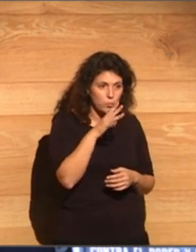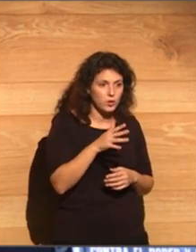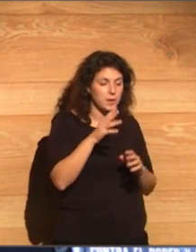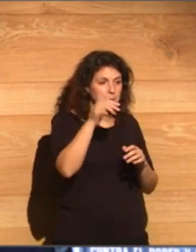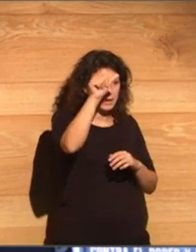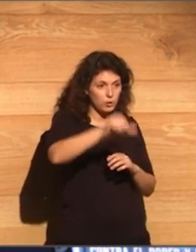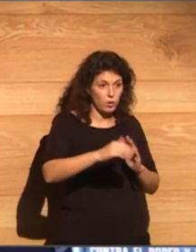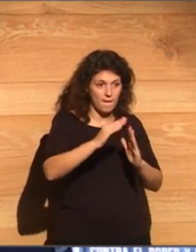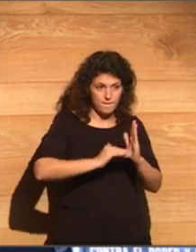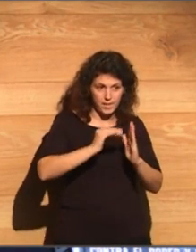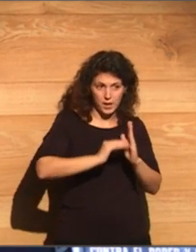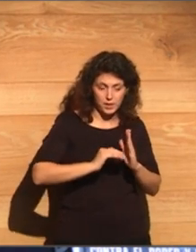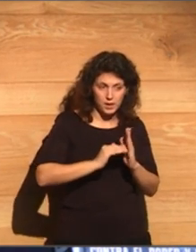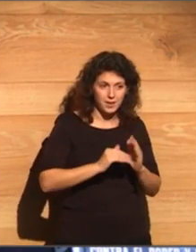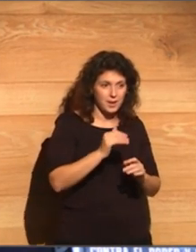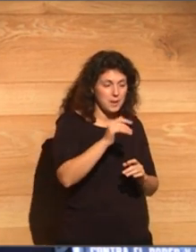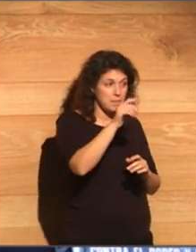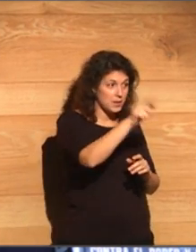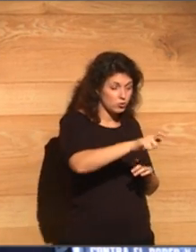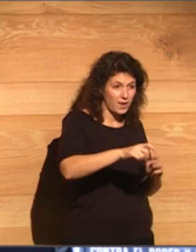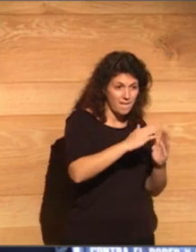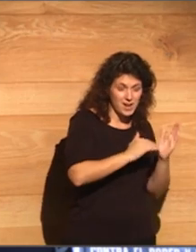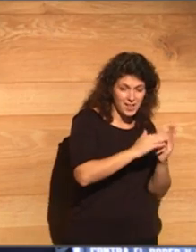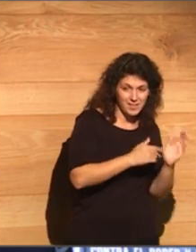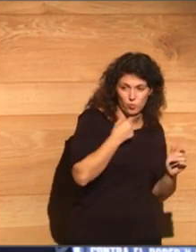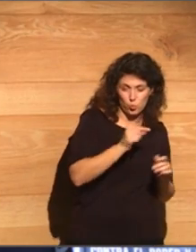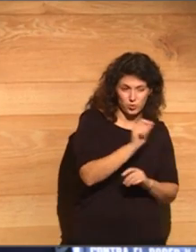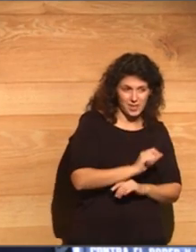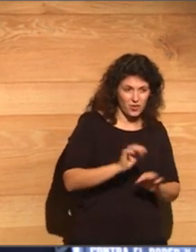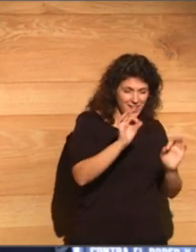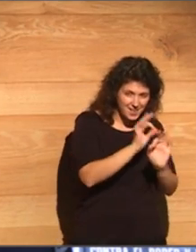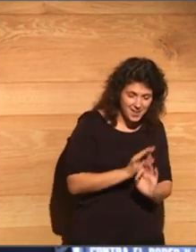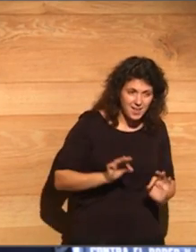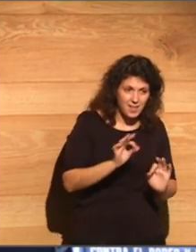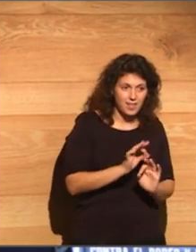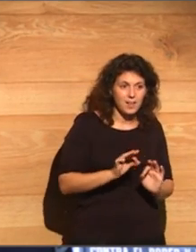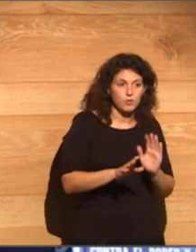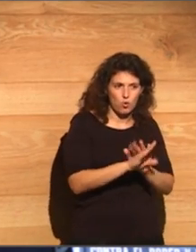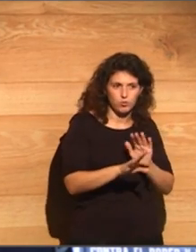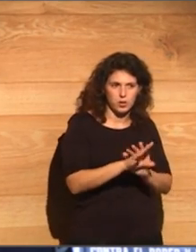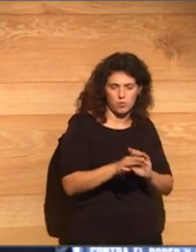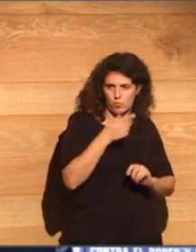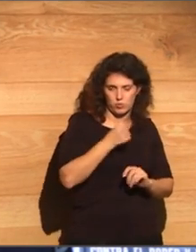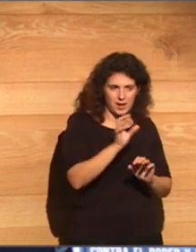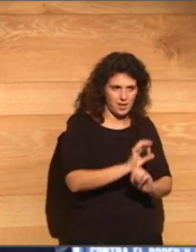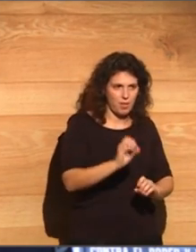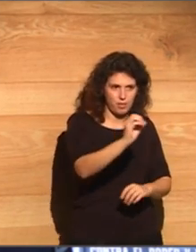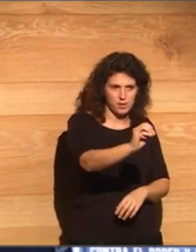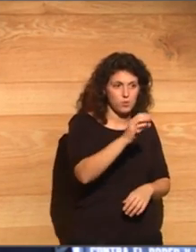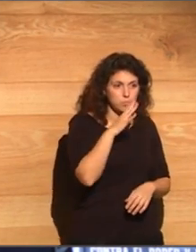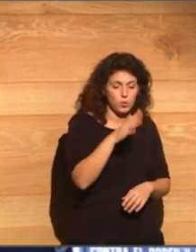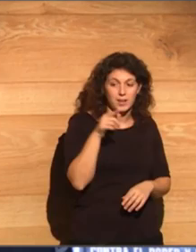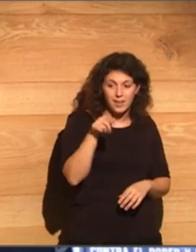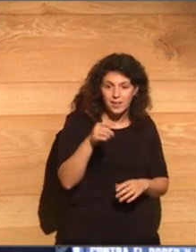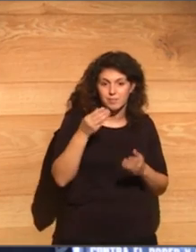valenciana, una película que no gustó nada en Valencia y que sigue sin gustar nada en Valencia, precisamente porque él, por ser